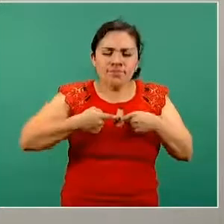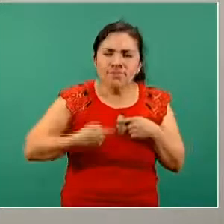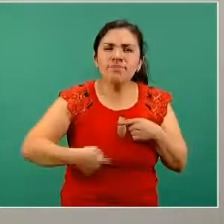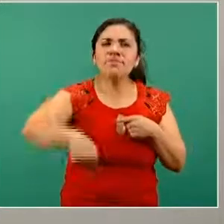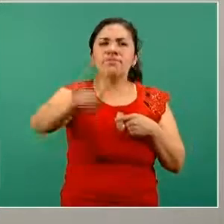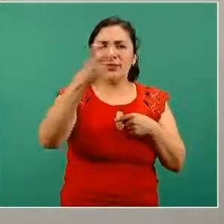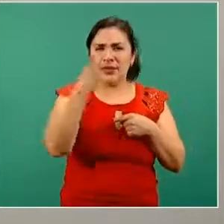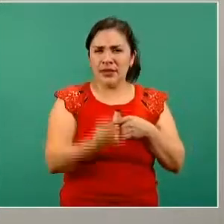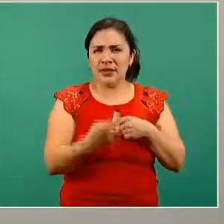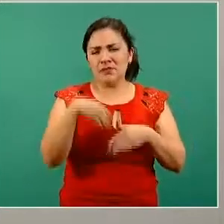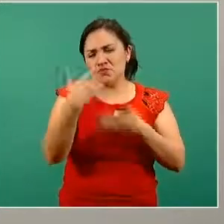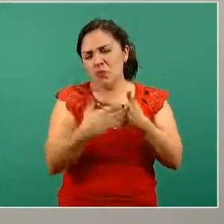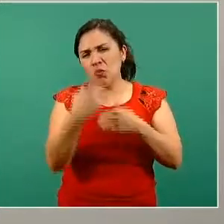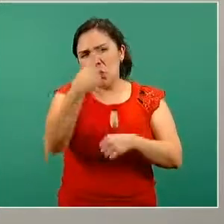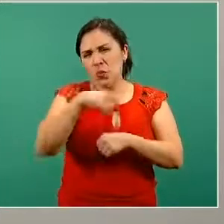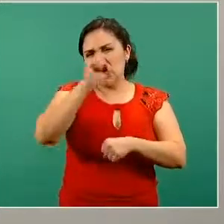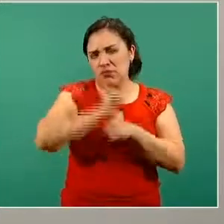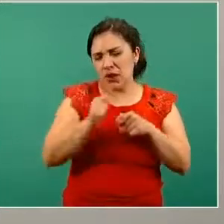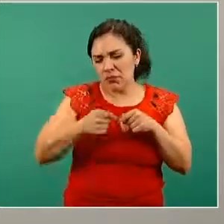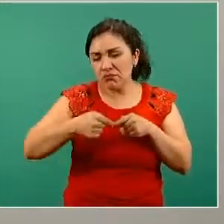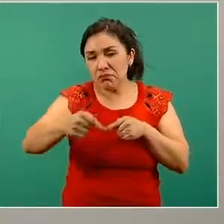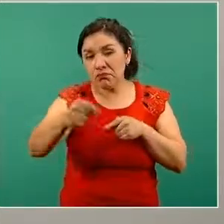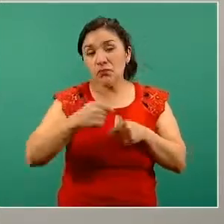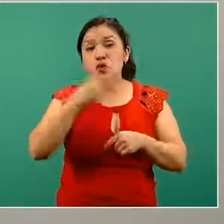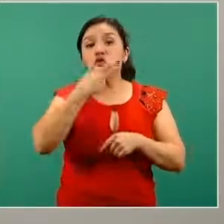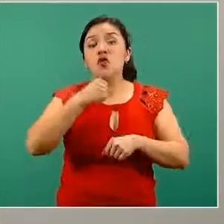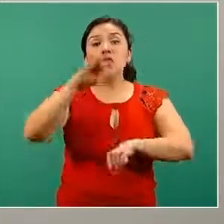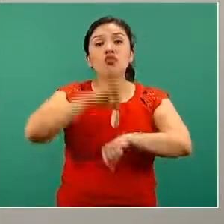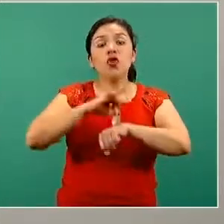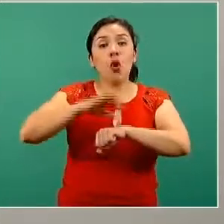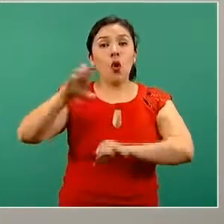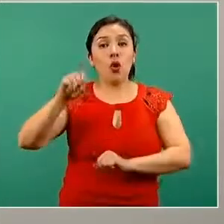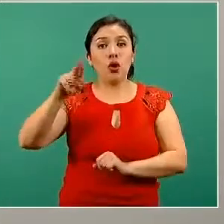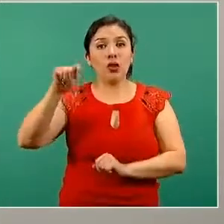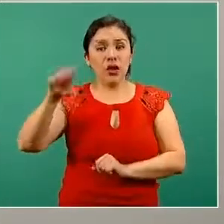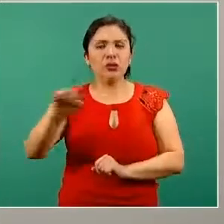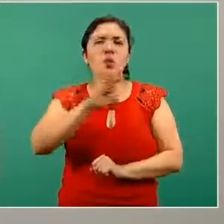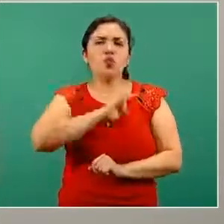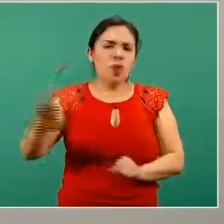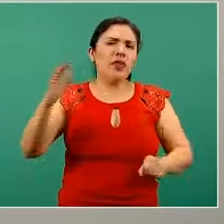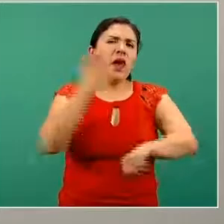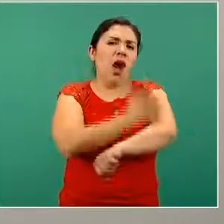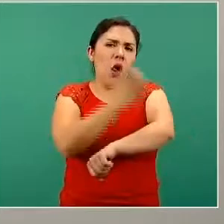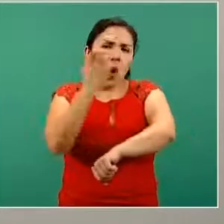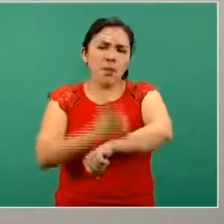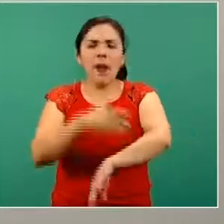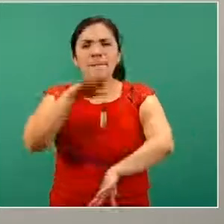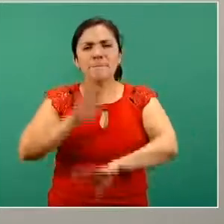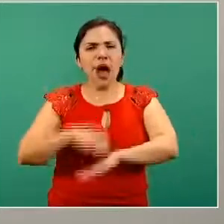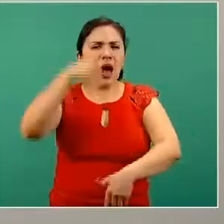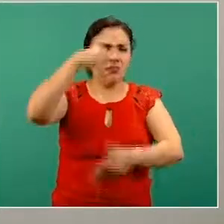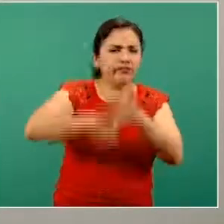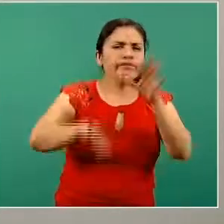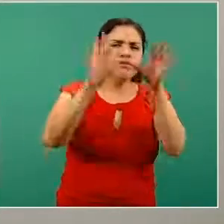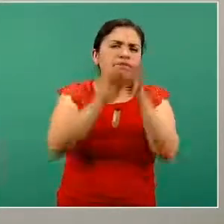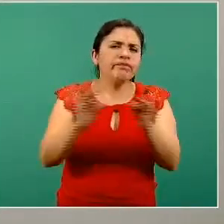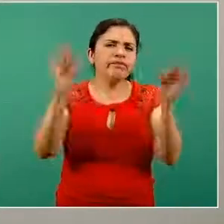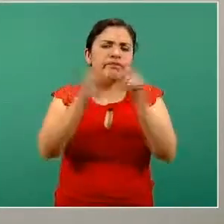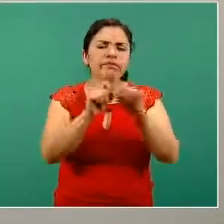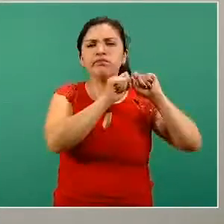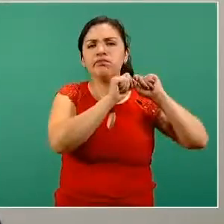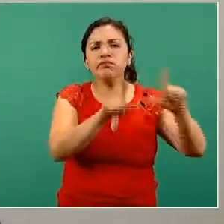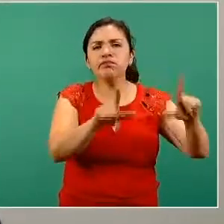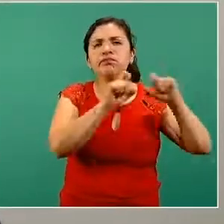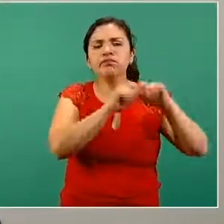de esta próxima semana, el doctor Cortés nos estará acompañando y nos estará presentando un